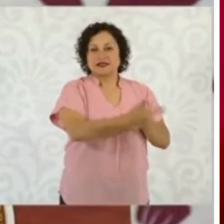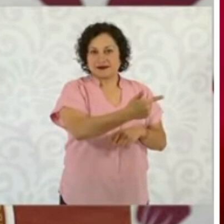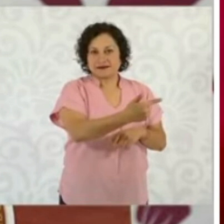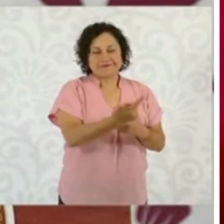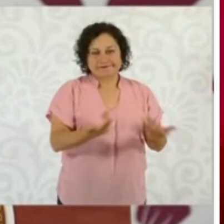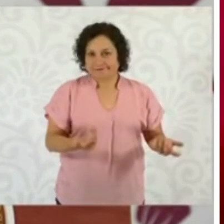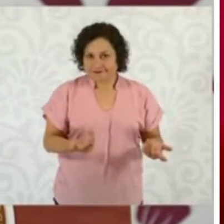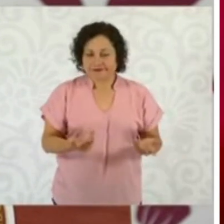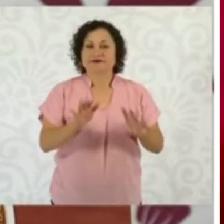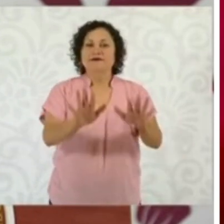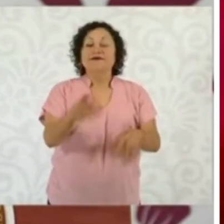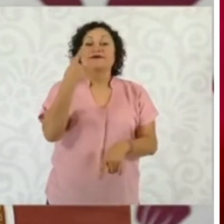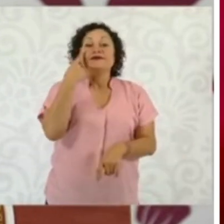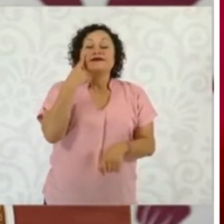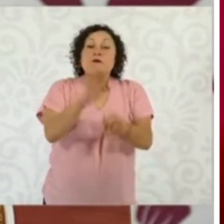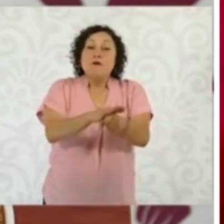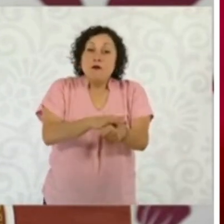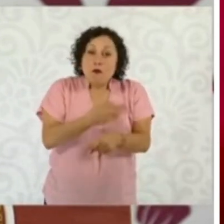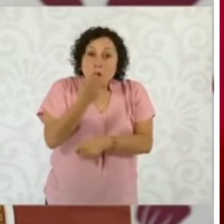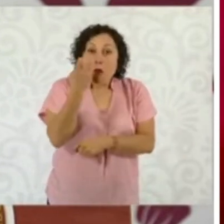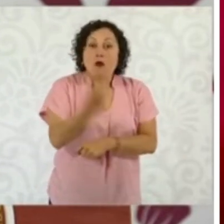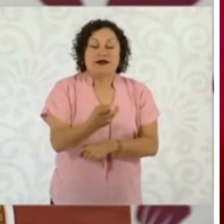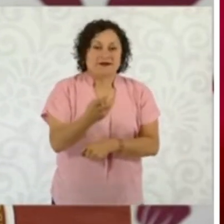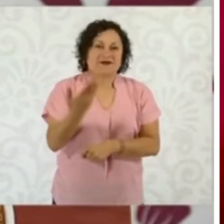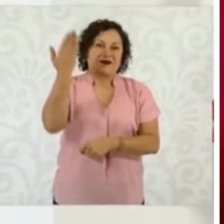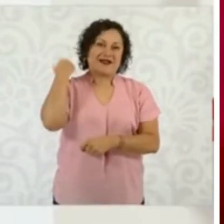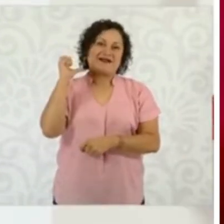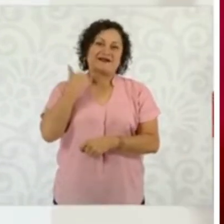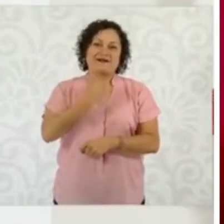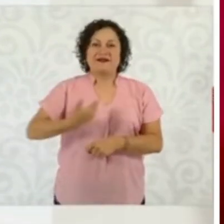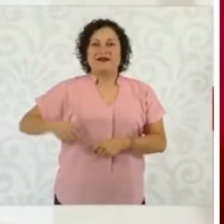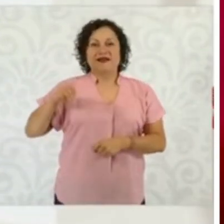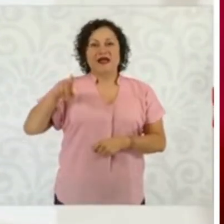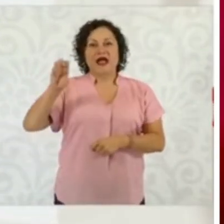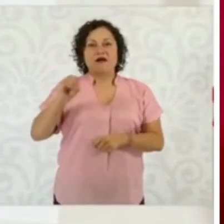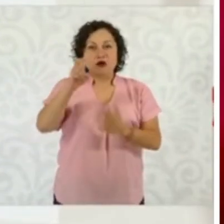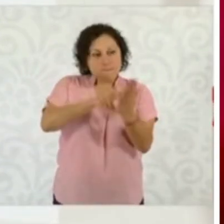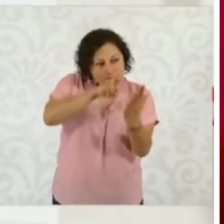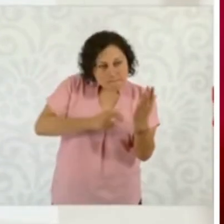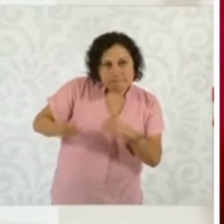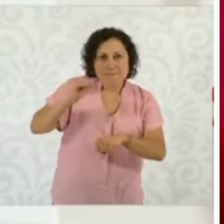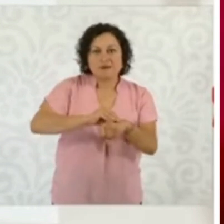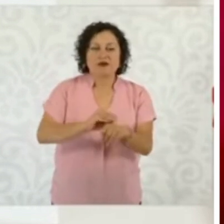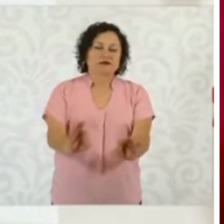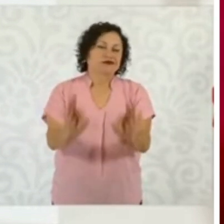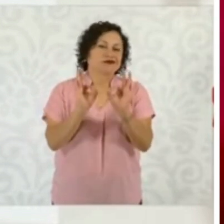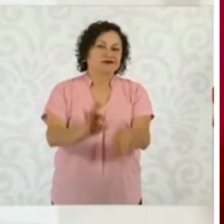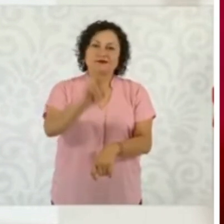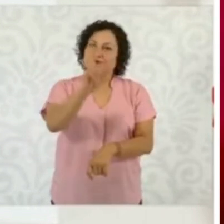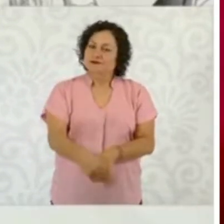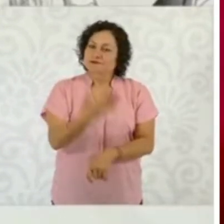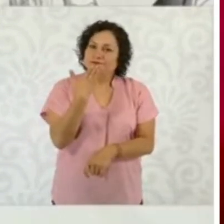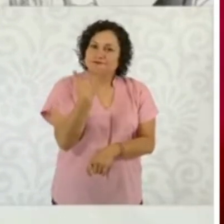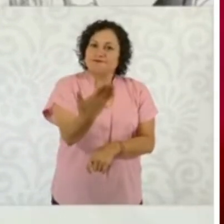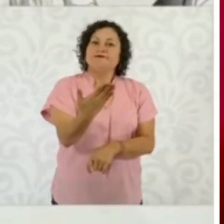Entonces, por eso es tan importante este ejercicio que hizo el presidente López Obrador. Fue, la verdad, algo buenísimo. Como